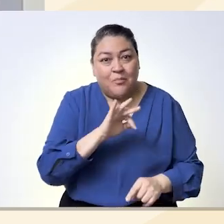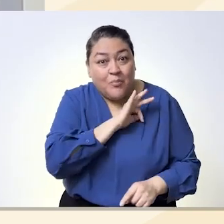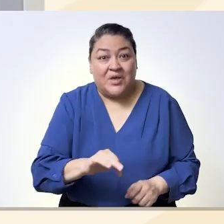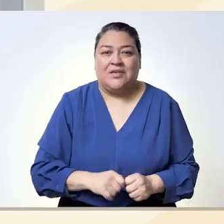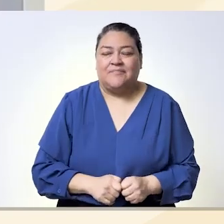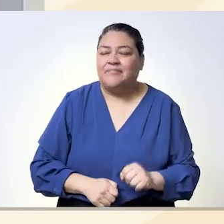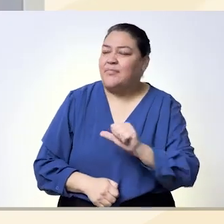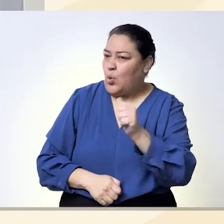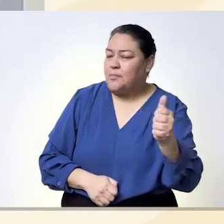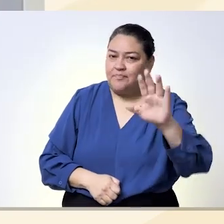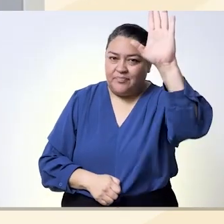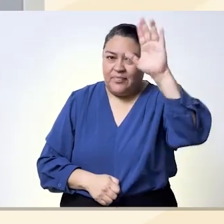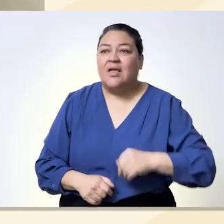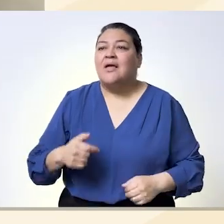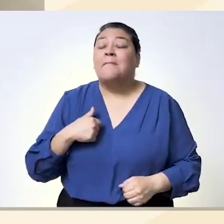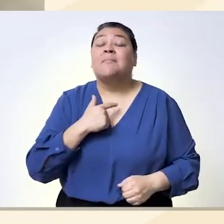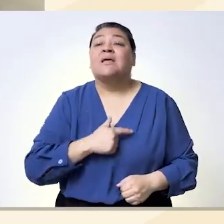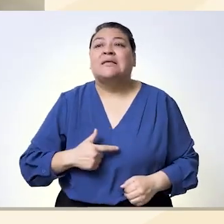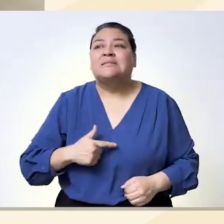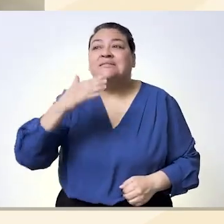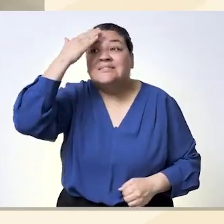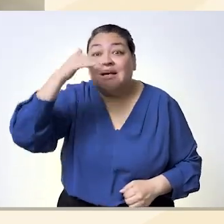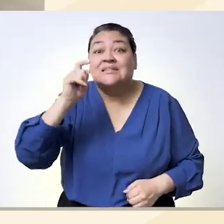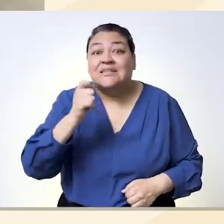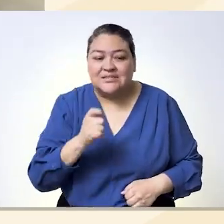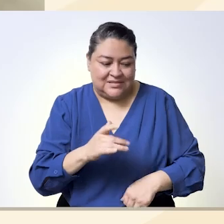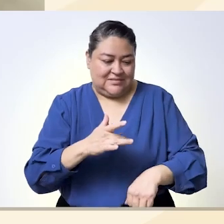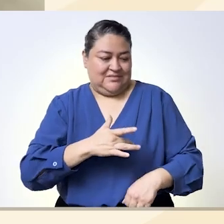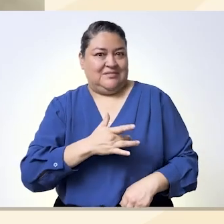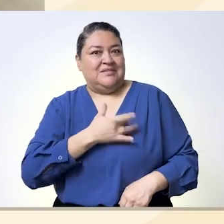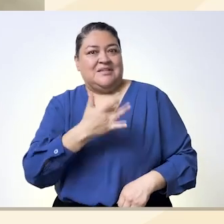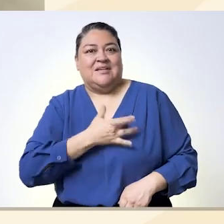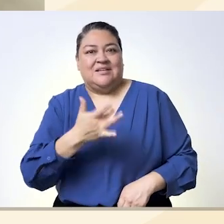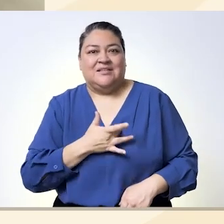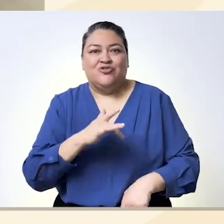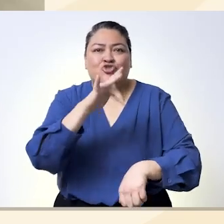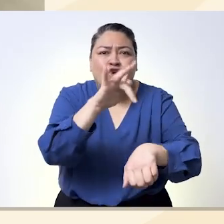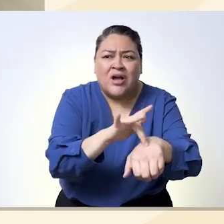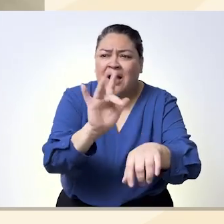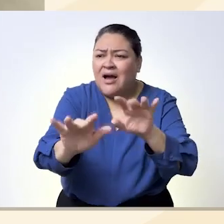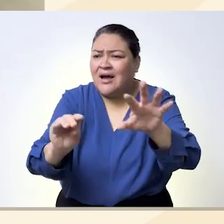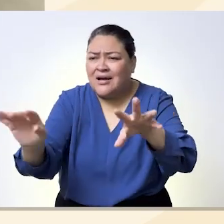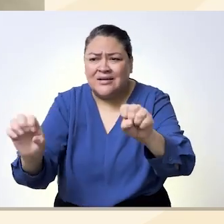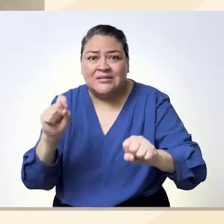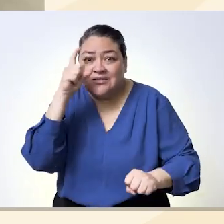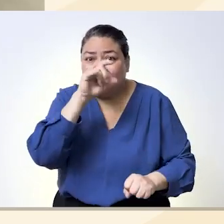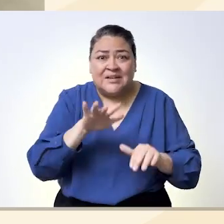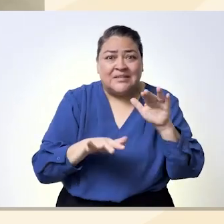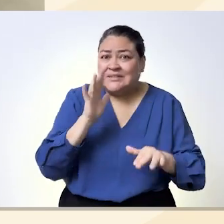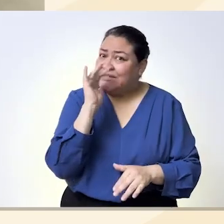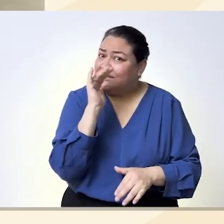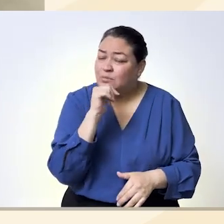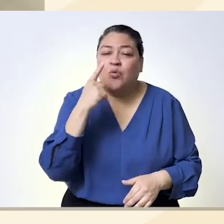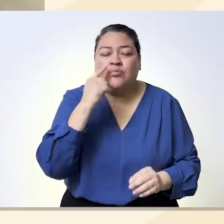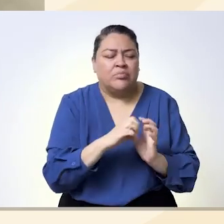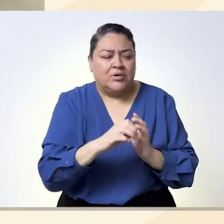cosas. Ok, la racionalidad. Pues para mí toda la parte sensorial es bien revolucionaria porque es muy anticapitalista, ¿no? O sea, como que la banda